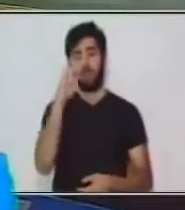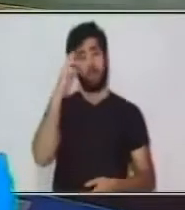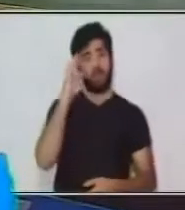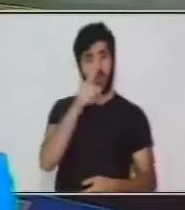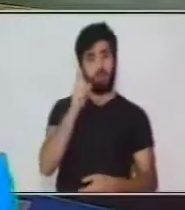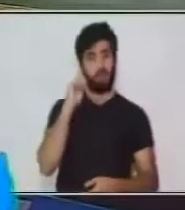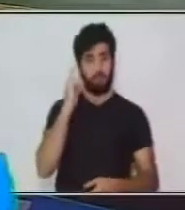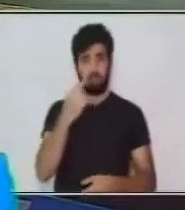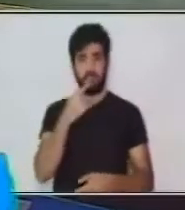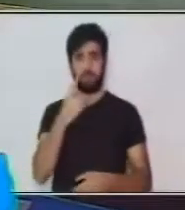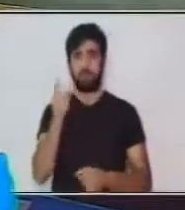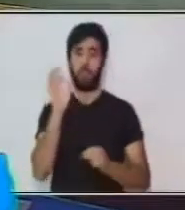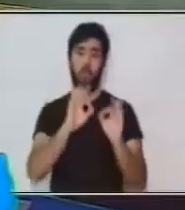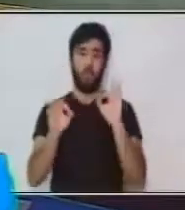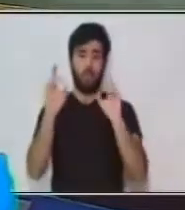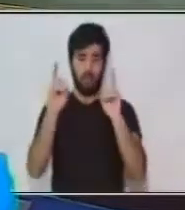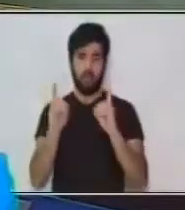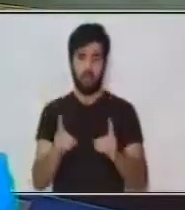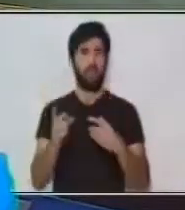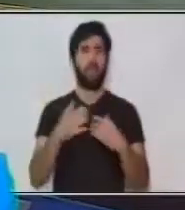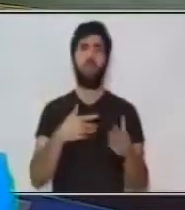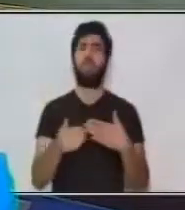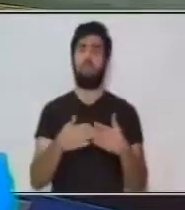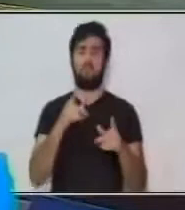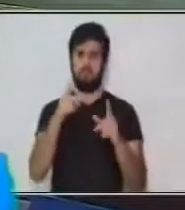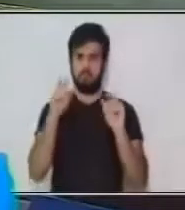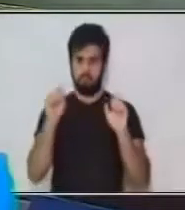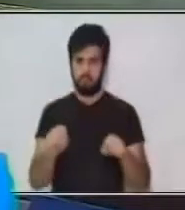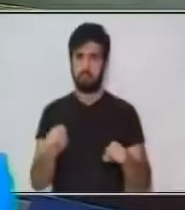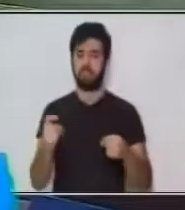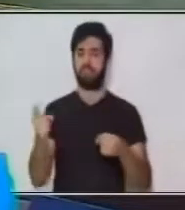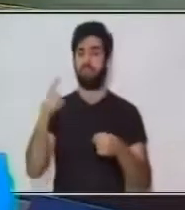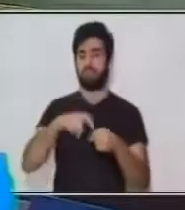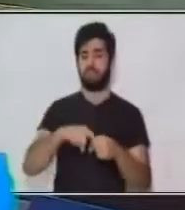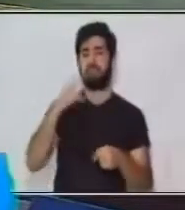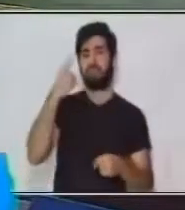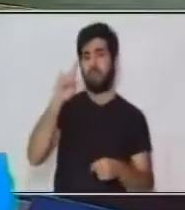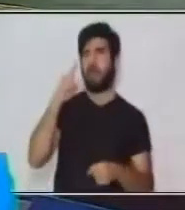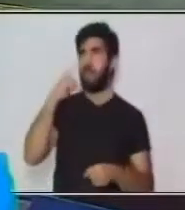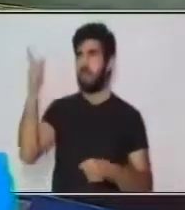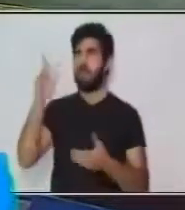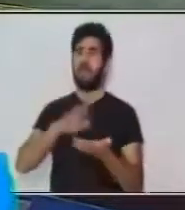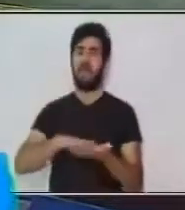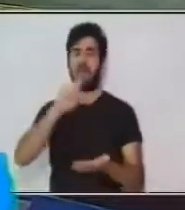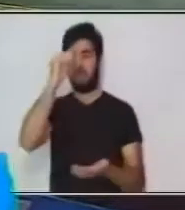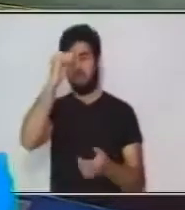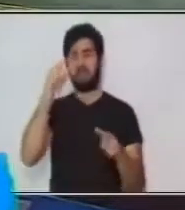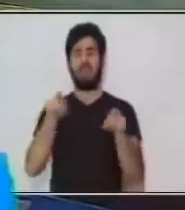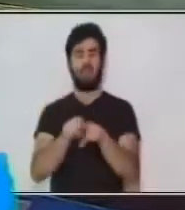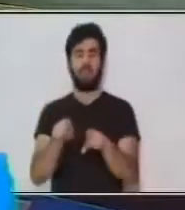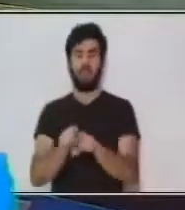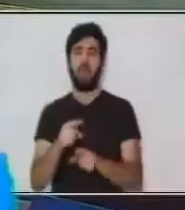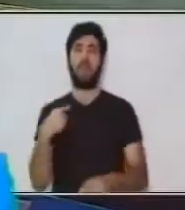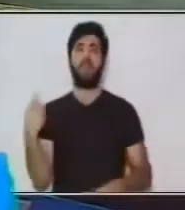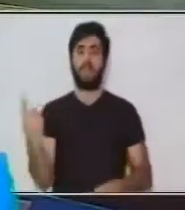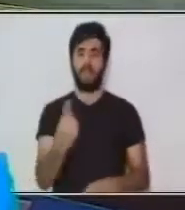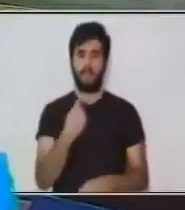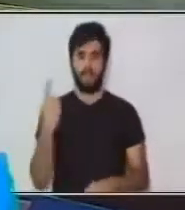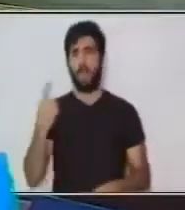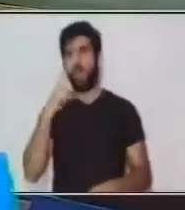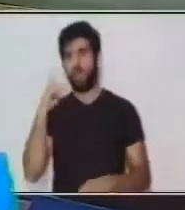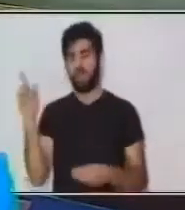les ayudará a ejercitar habilidades y destrezas como la atención, la memoria, la habilidad numérica